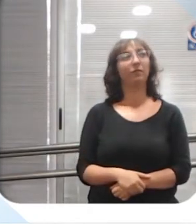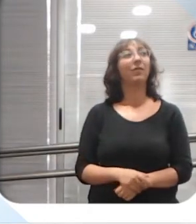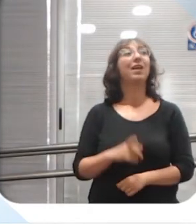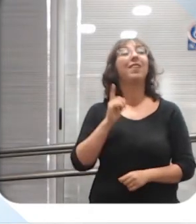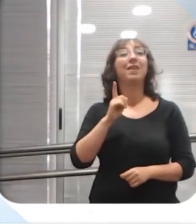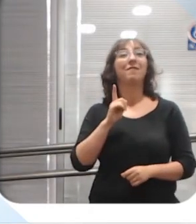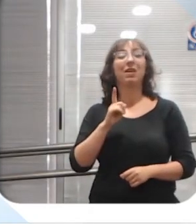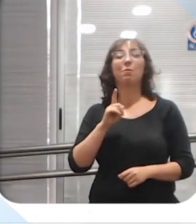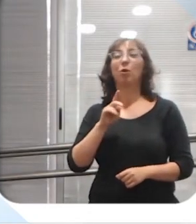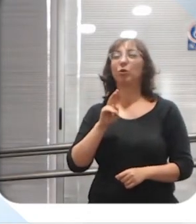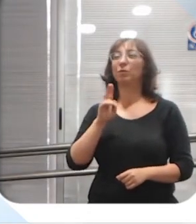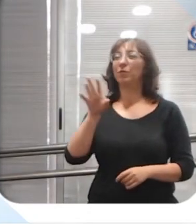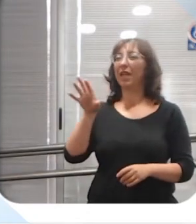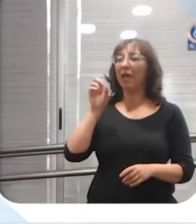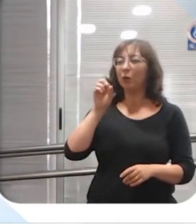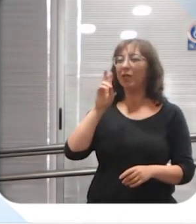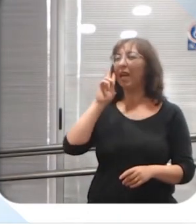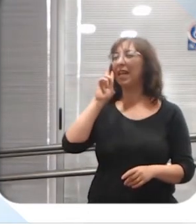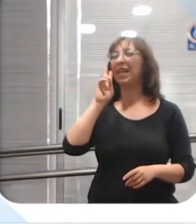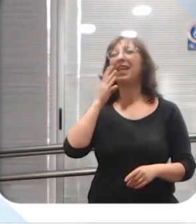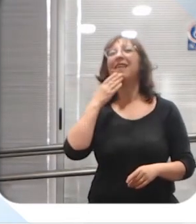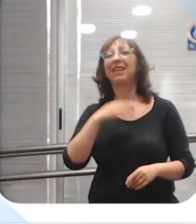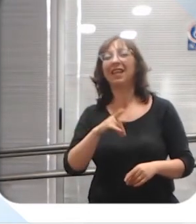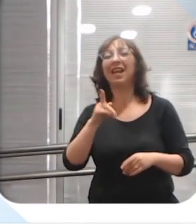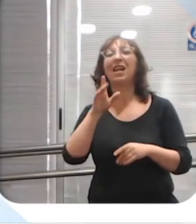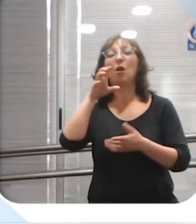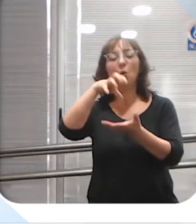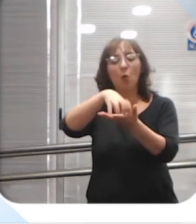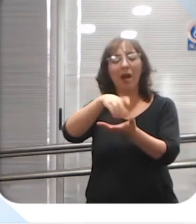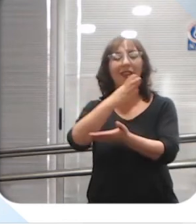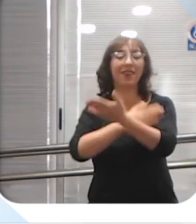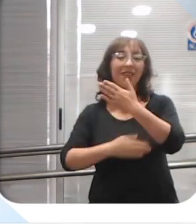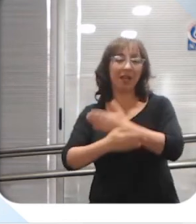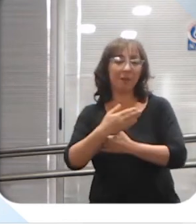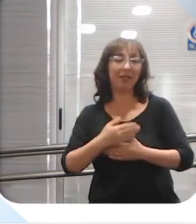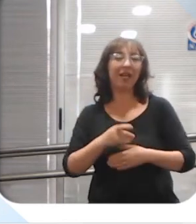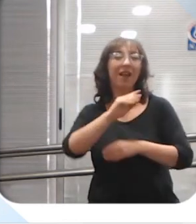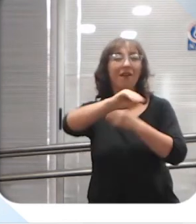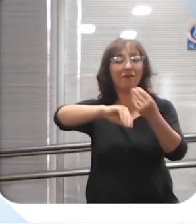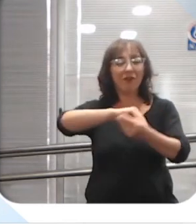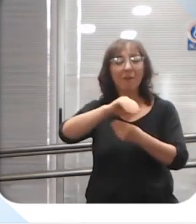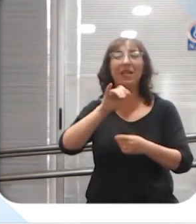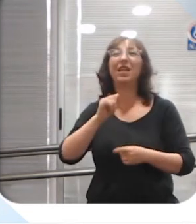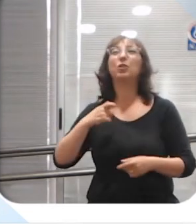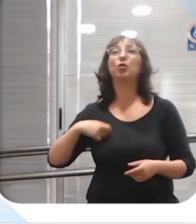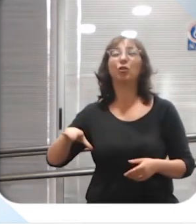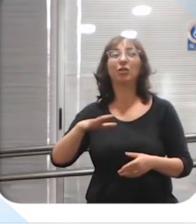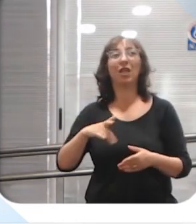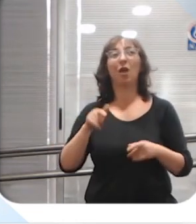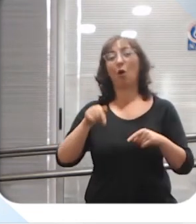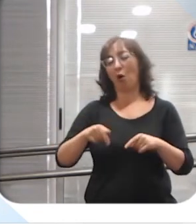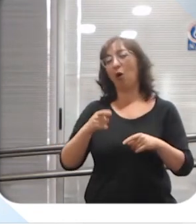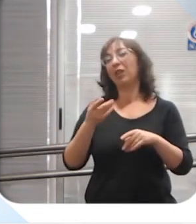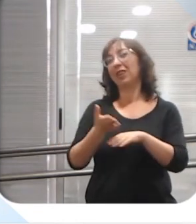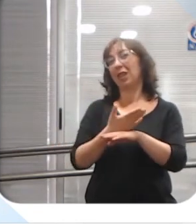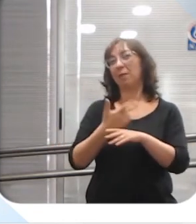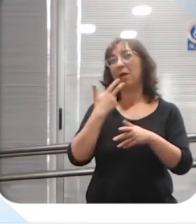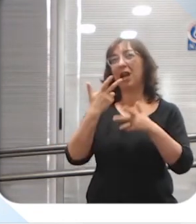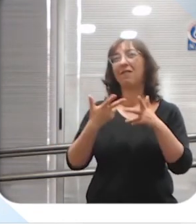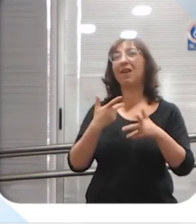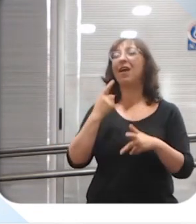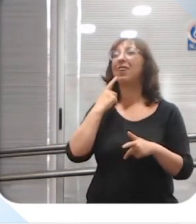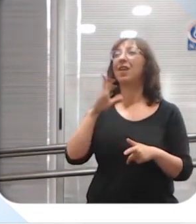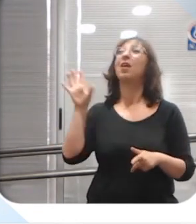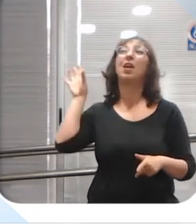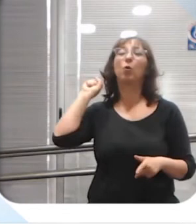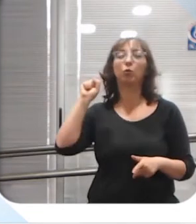Tenemos que escuchar y comprender el lugar que tiene la persona con discapacidad en la familia y en la sociedad. Hoy más temprano también se hablaba de escuchar